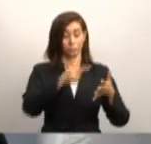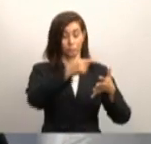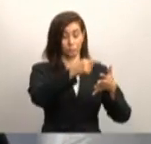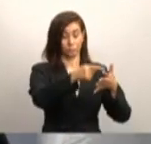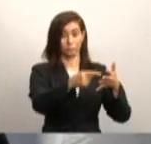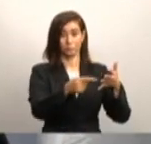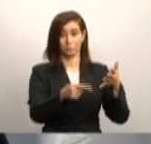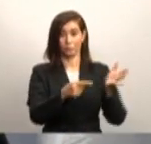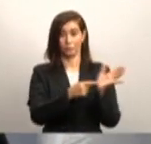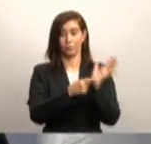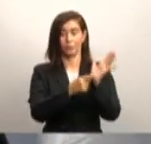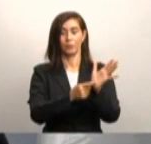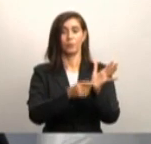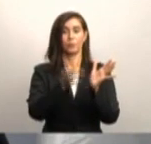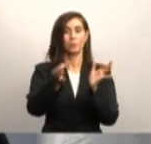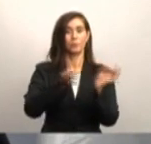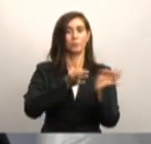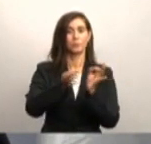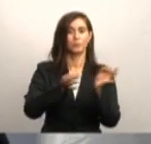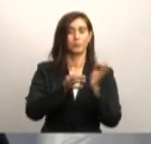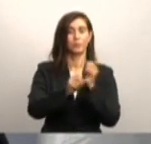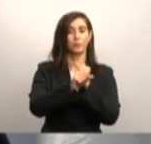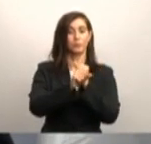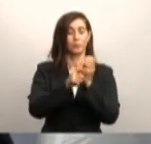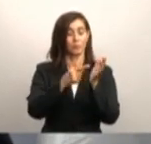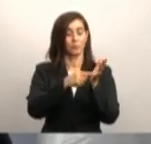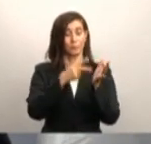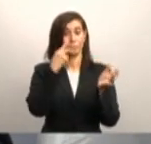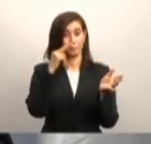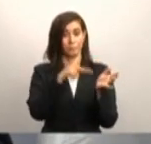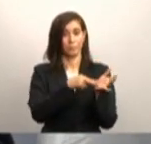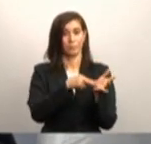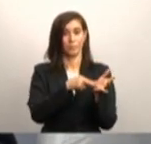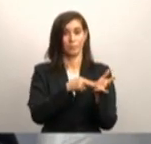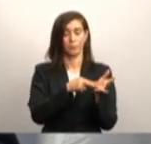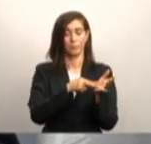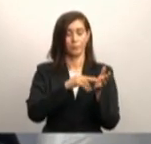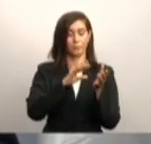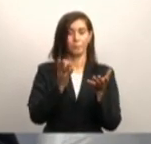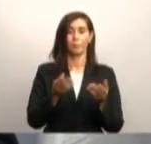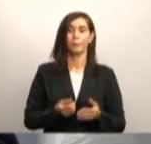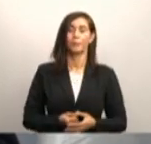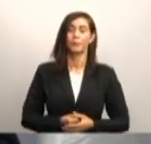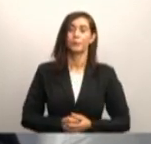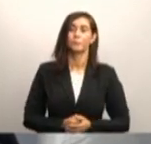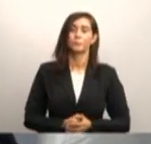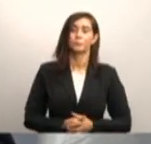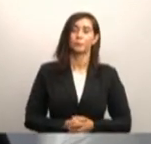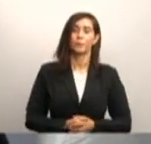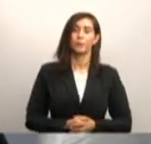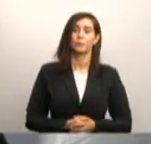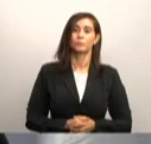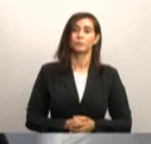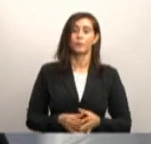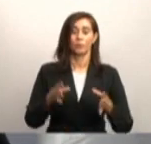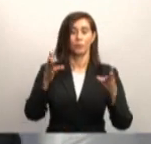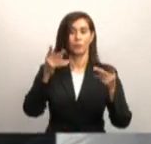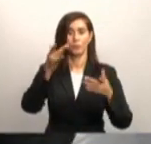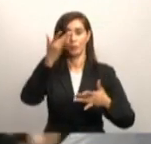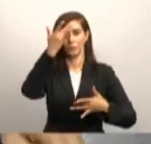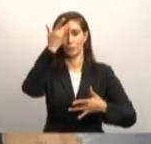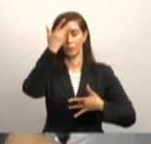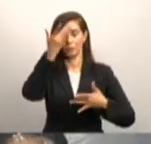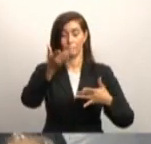que, como le estoy diciendo, fíjese en el número de casos que va presentando. Hoy